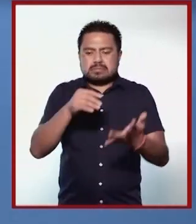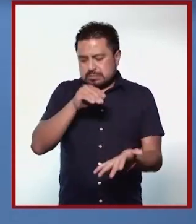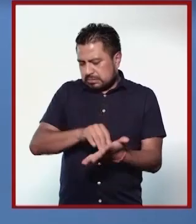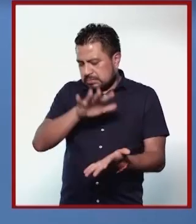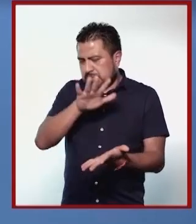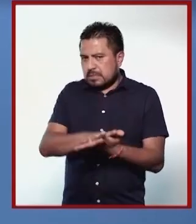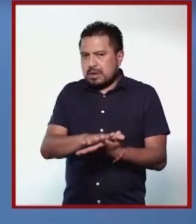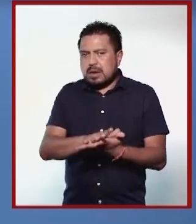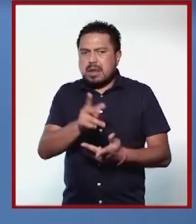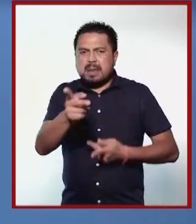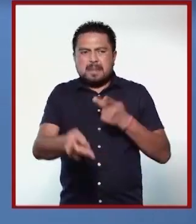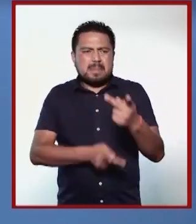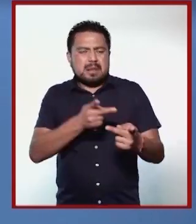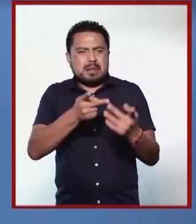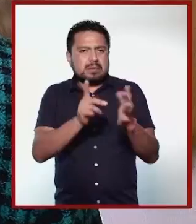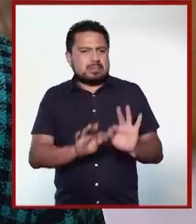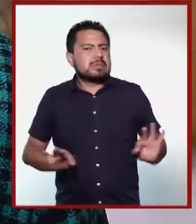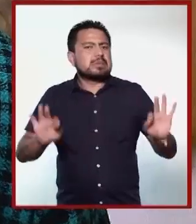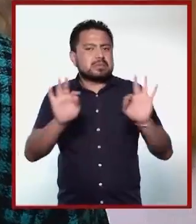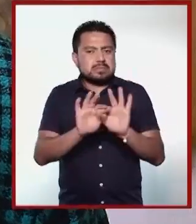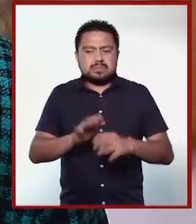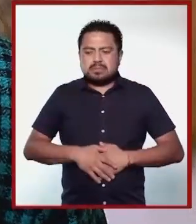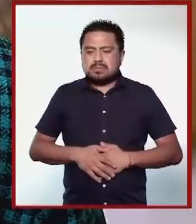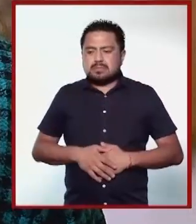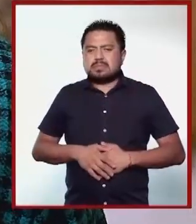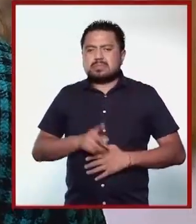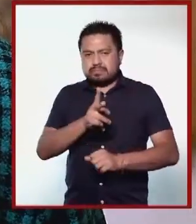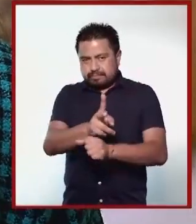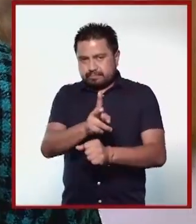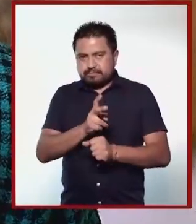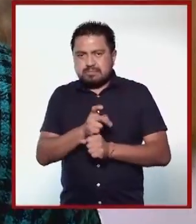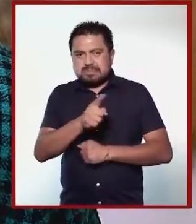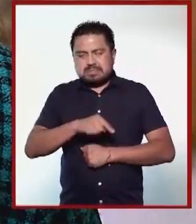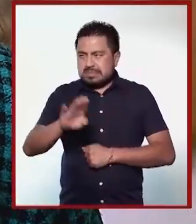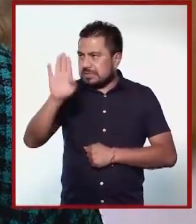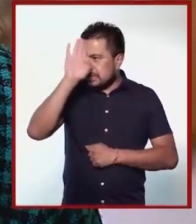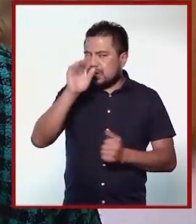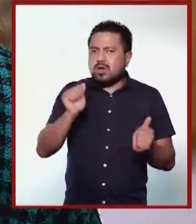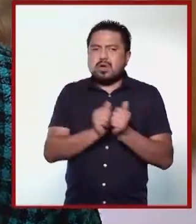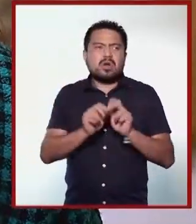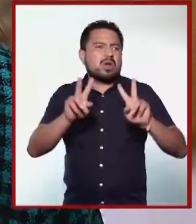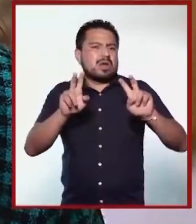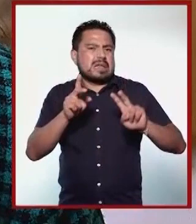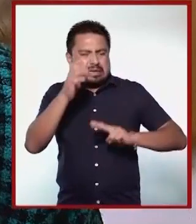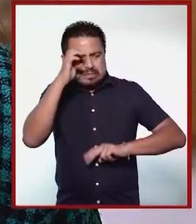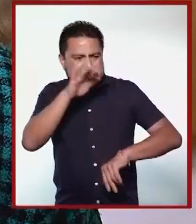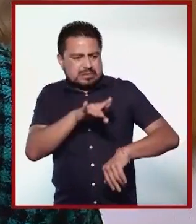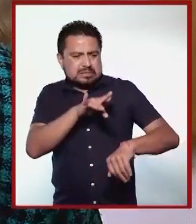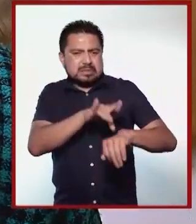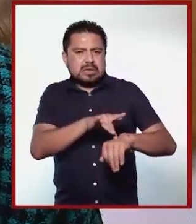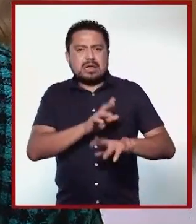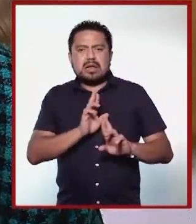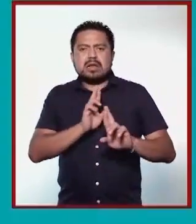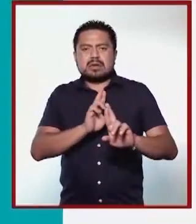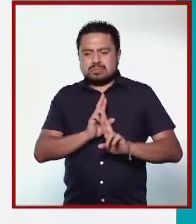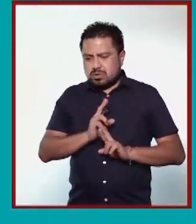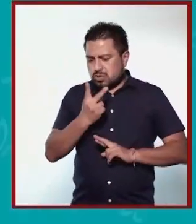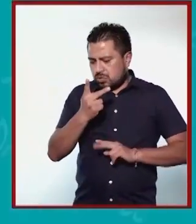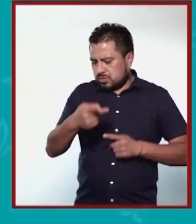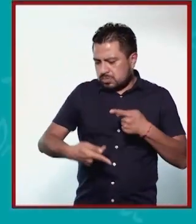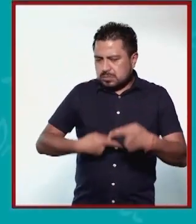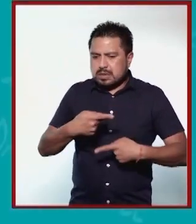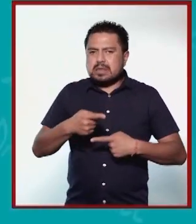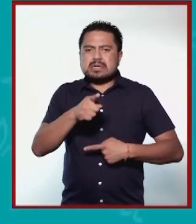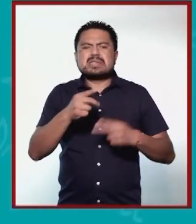plantearnos un par de preguntas importantes. Te invito a que reflexiones con respecto a tu experiencia y respondas dos preguntas.